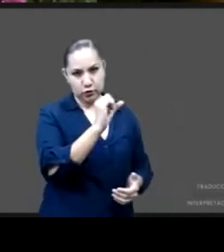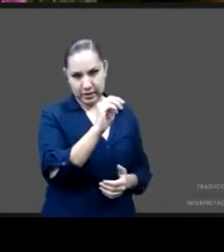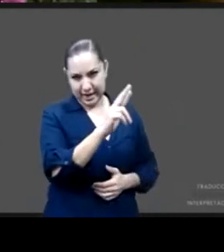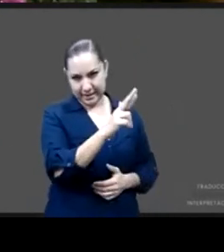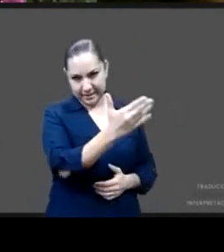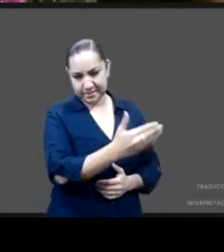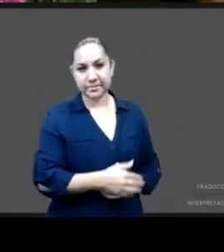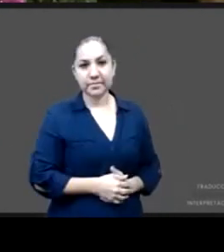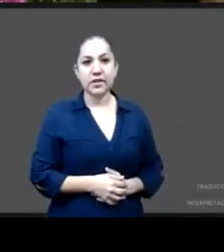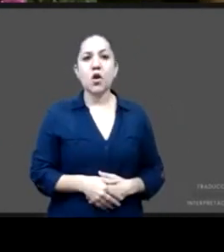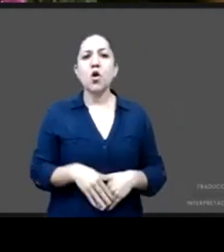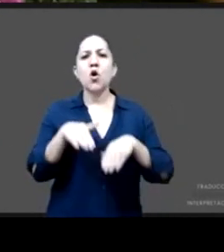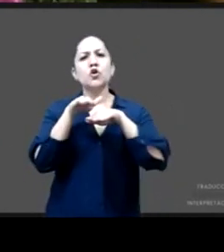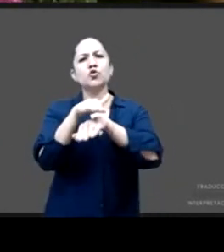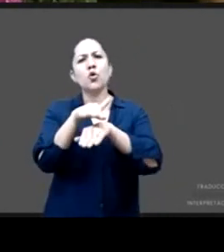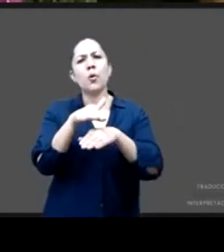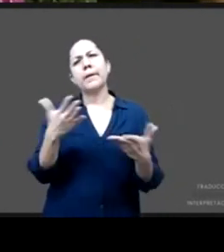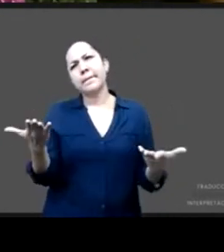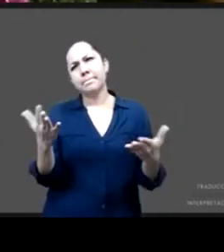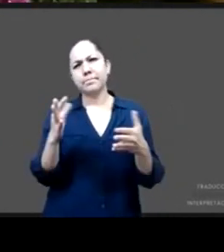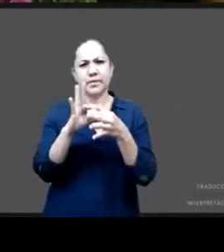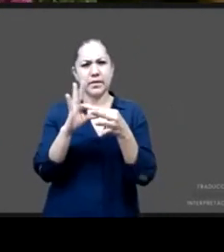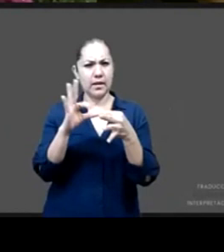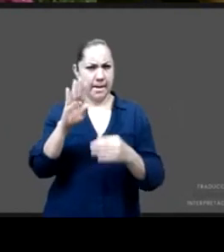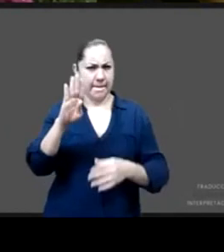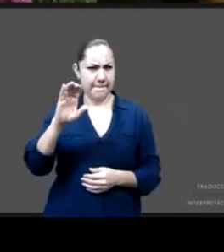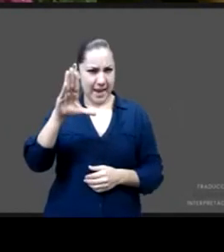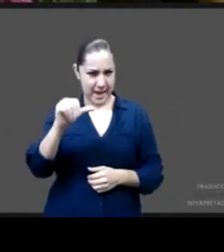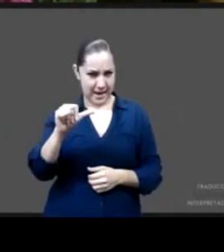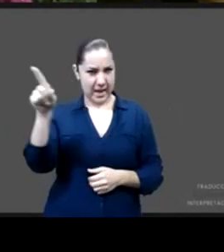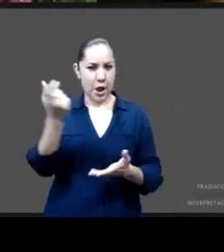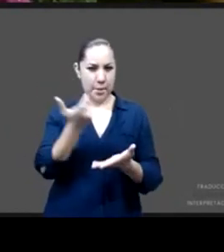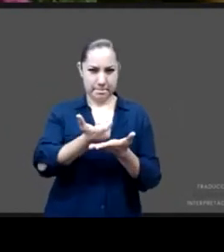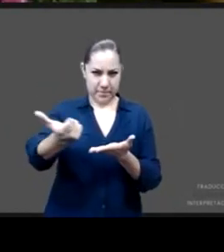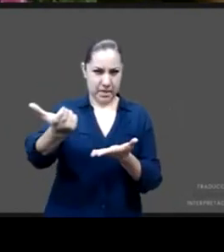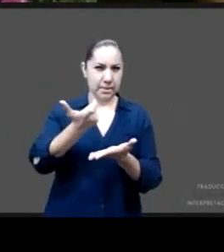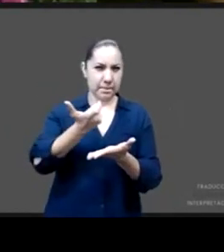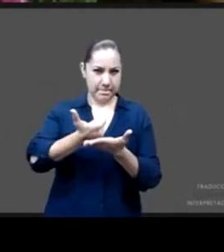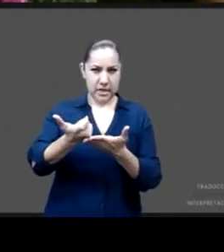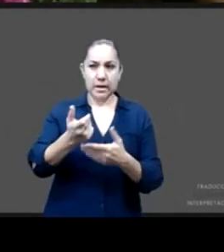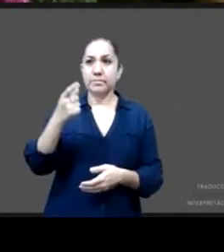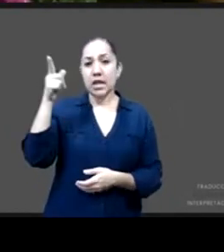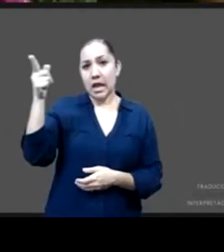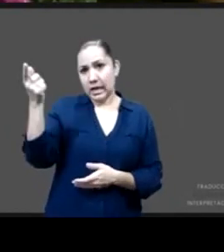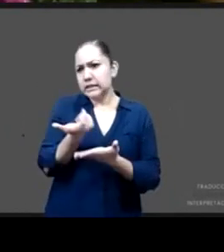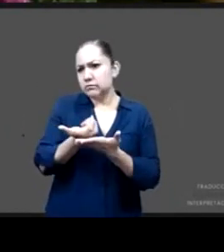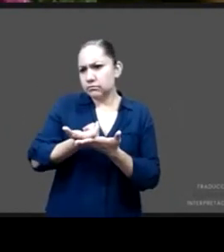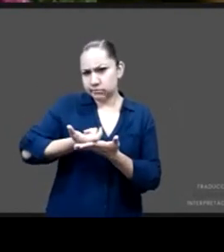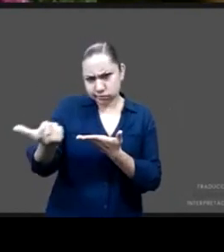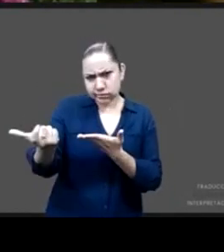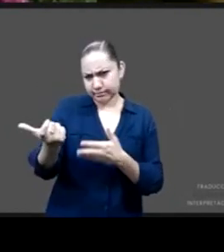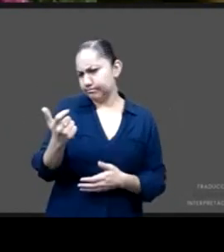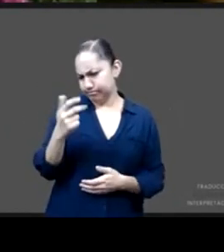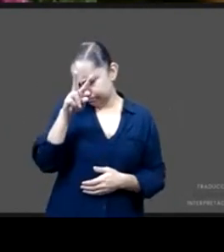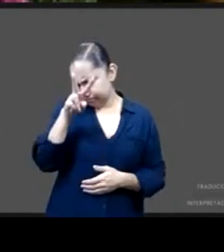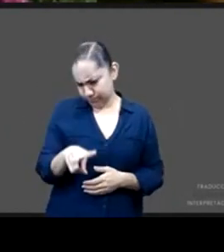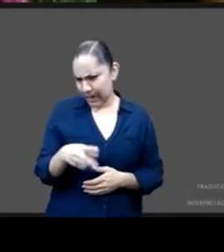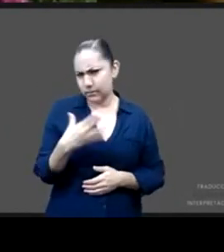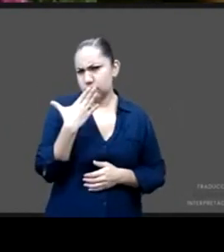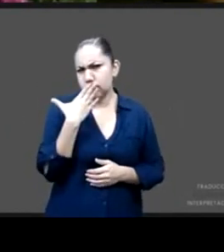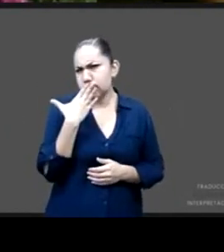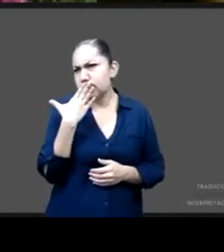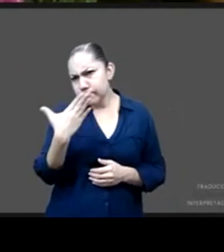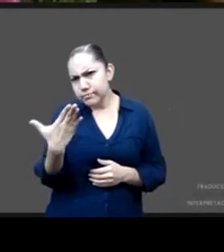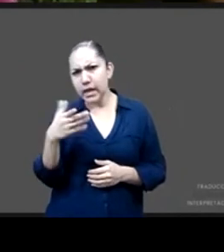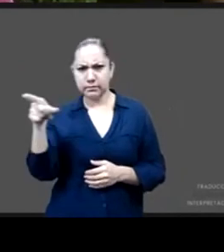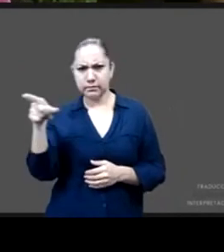becas o los subsidios digamos los incentivos económicos son muy potentes pero también son un gran peligro hace cerca de